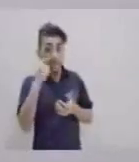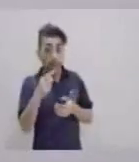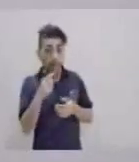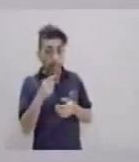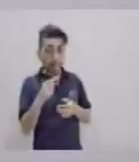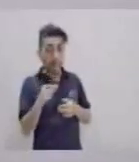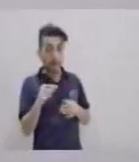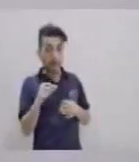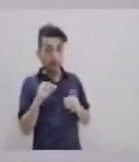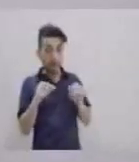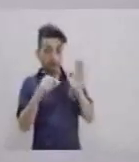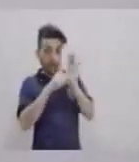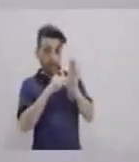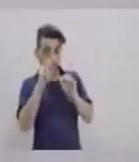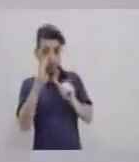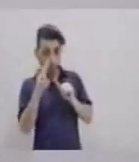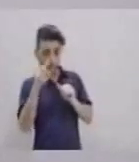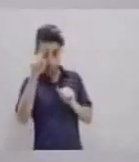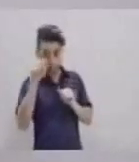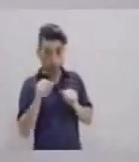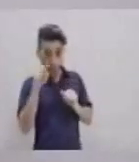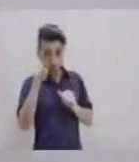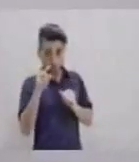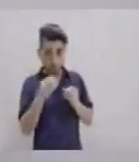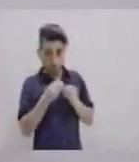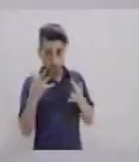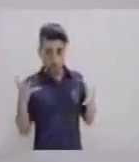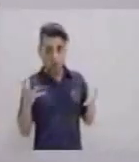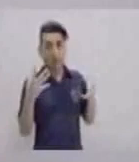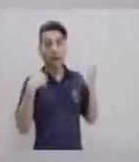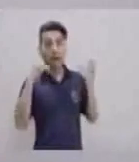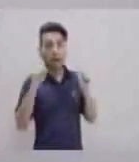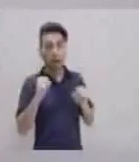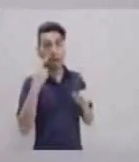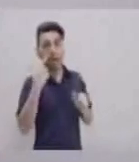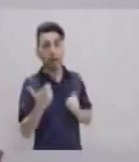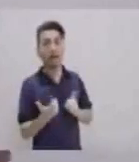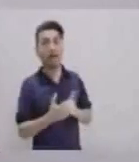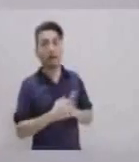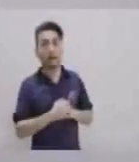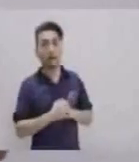negativo 2 ambas partes de la ecuación para determinar